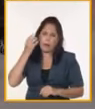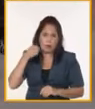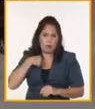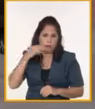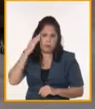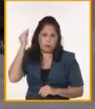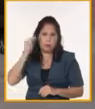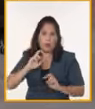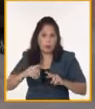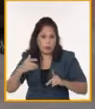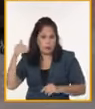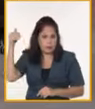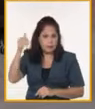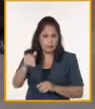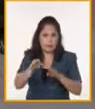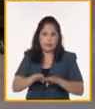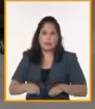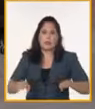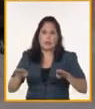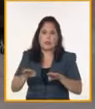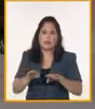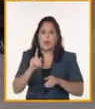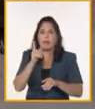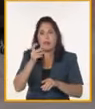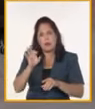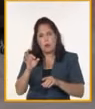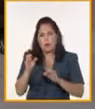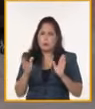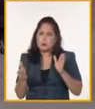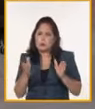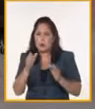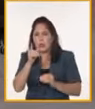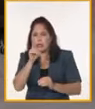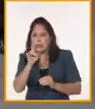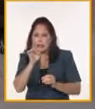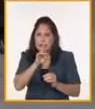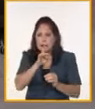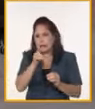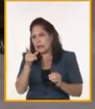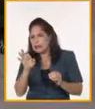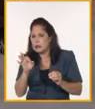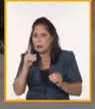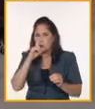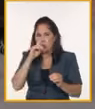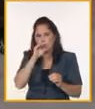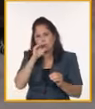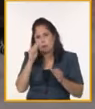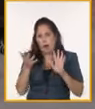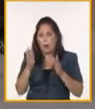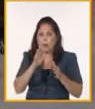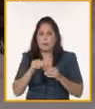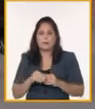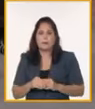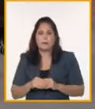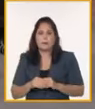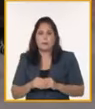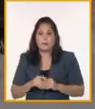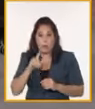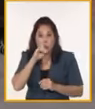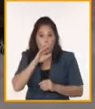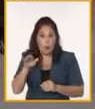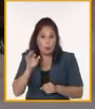ustedes volverán el el 18 alrededor del 18 de septiembre 18 entran en vigor las normas el día 30 las normas a las que